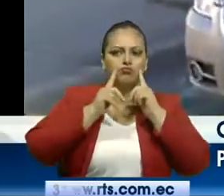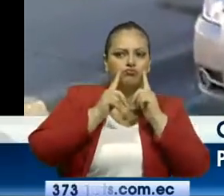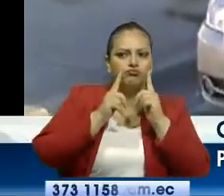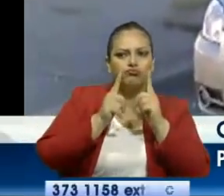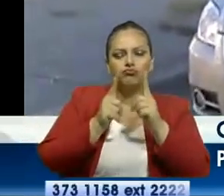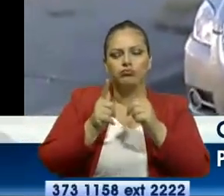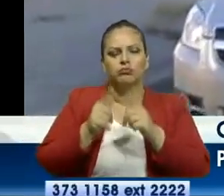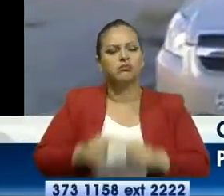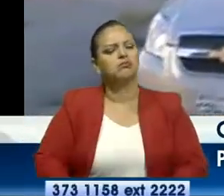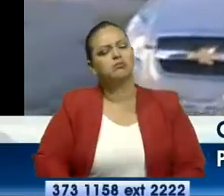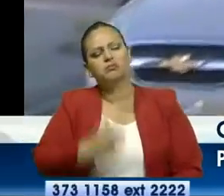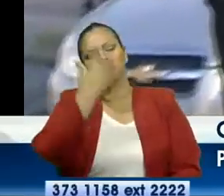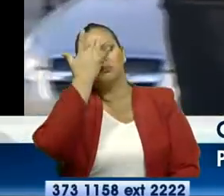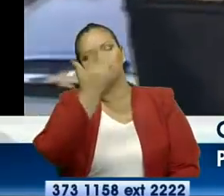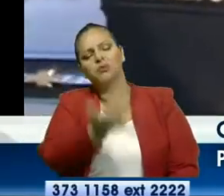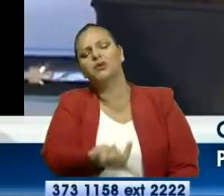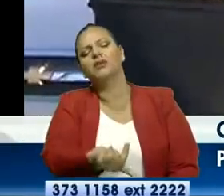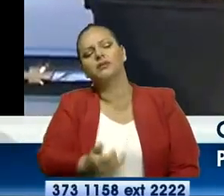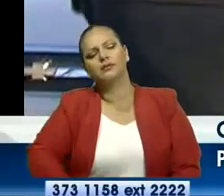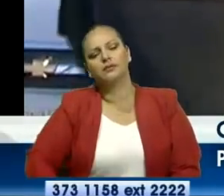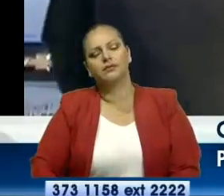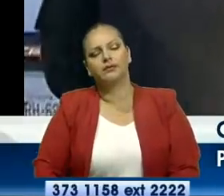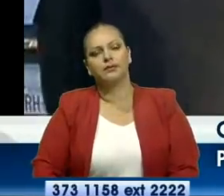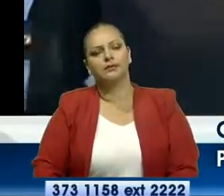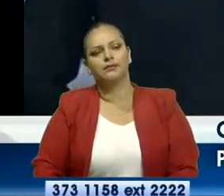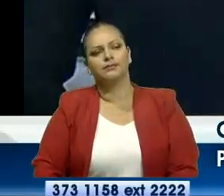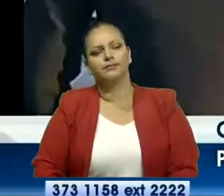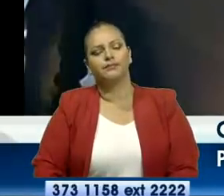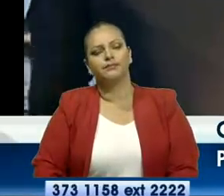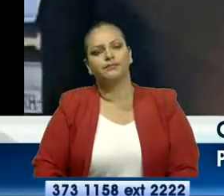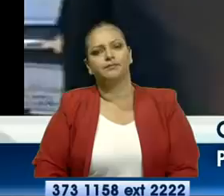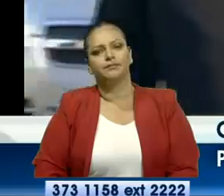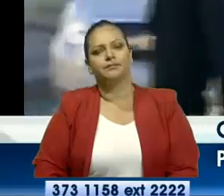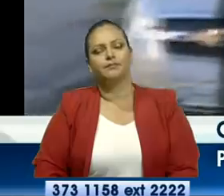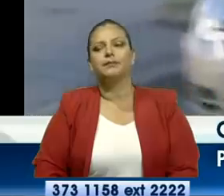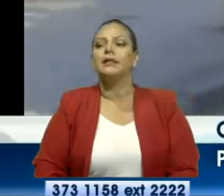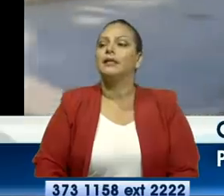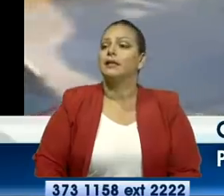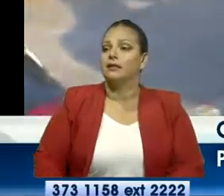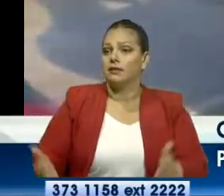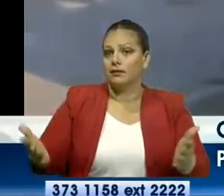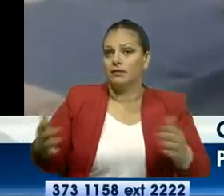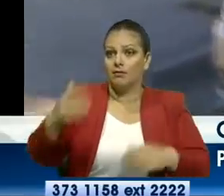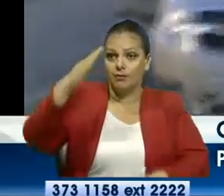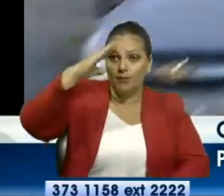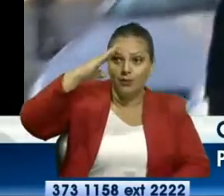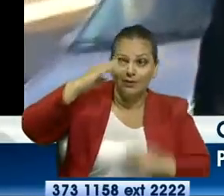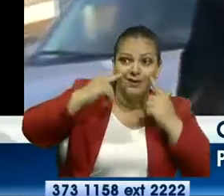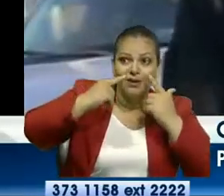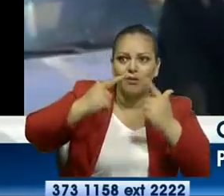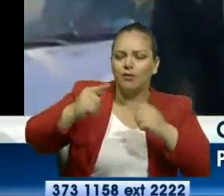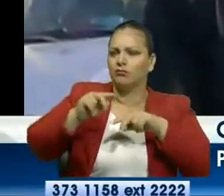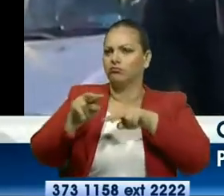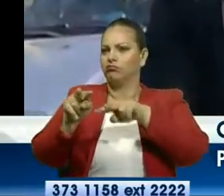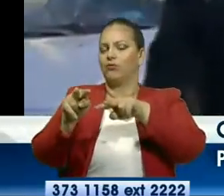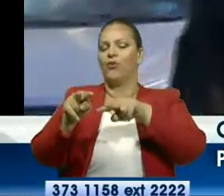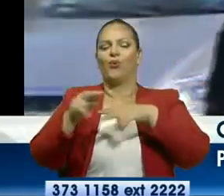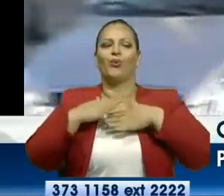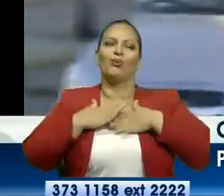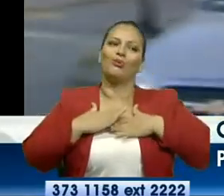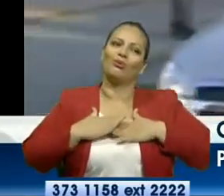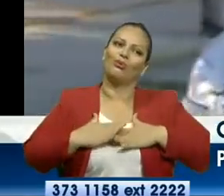cree que es importante estos trabajos? Porque nos sentimos seguros así todo el mundo,